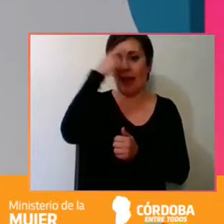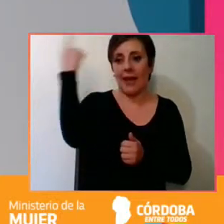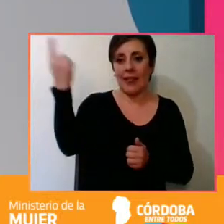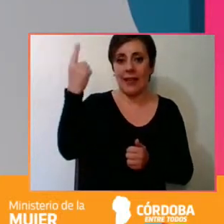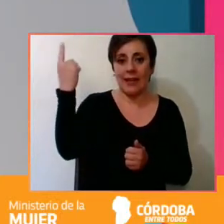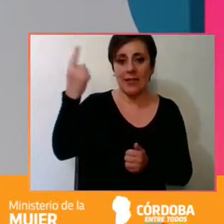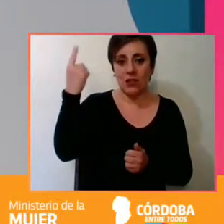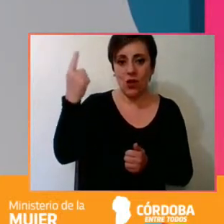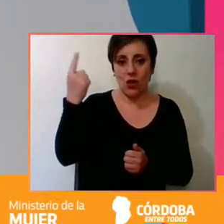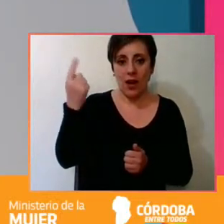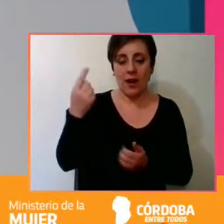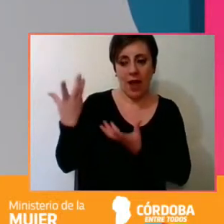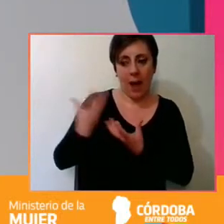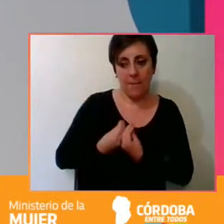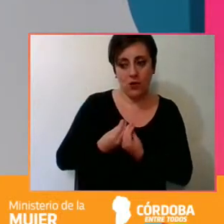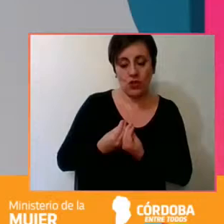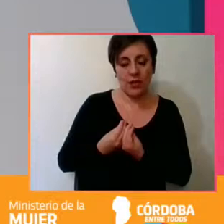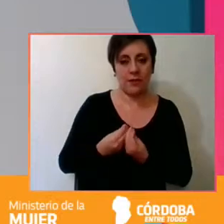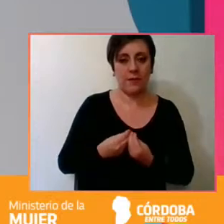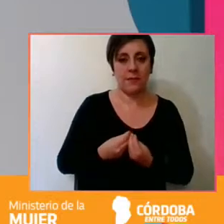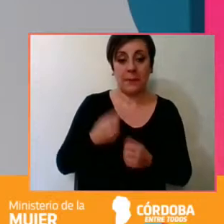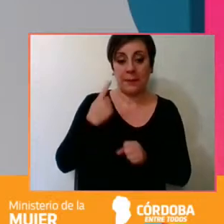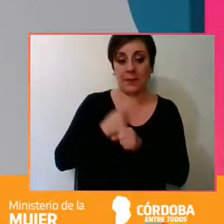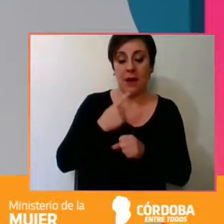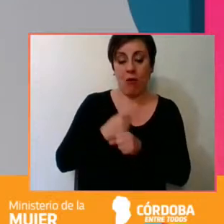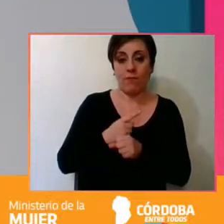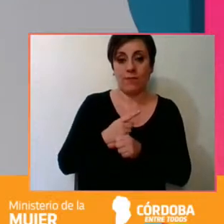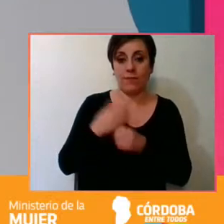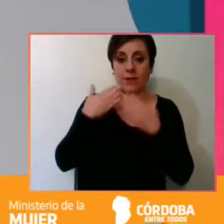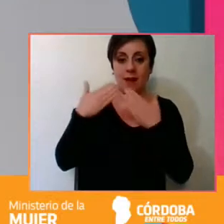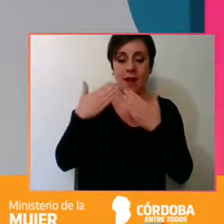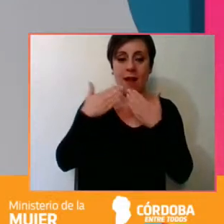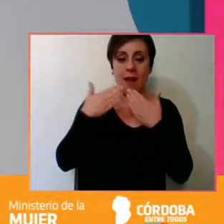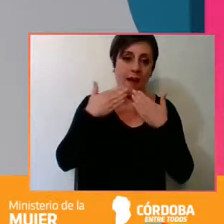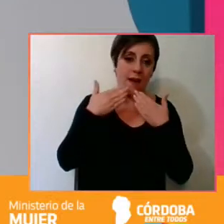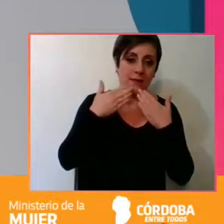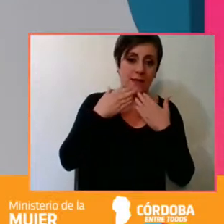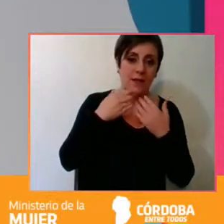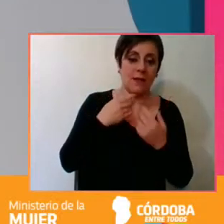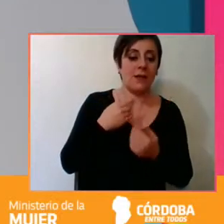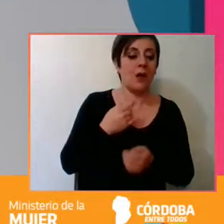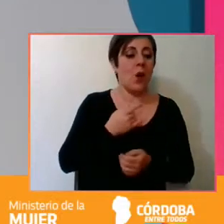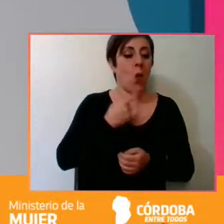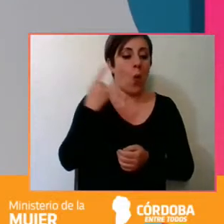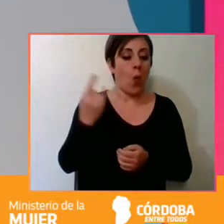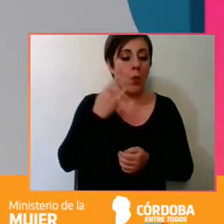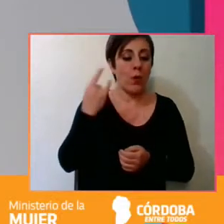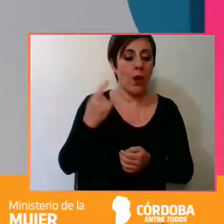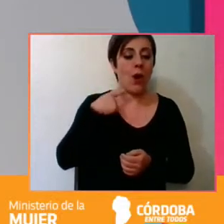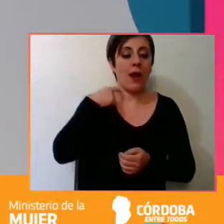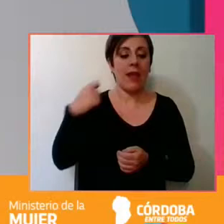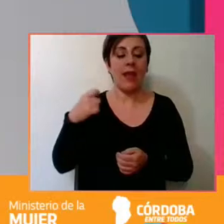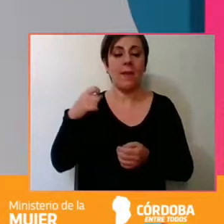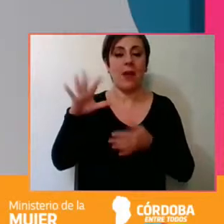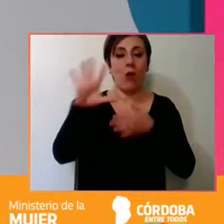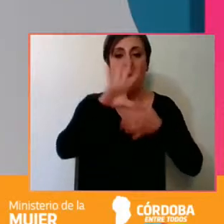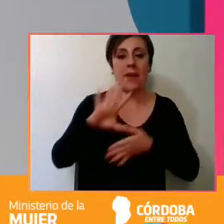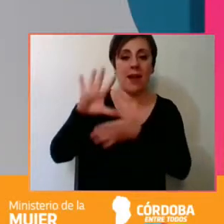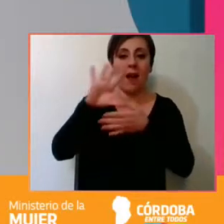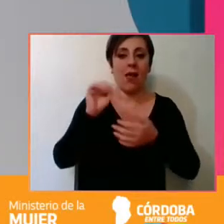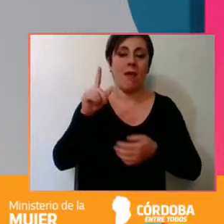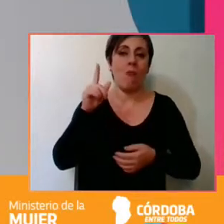nos están apoyando. En primer lugar, agradecerle a la Unión Iberoamericana de Municipalistas, con